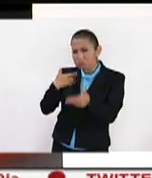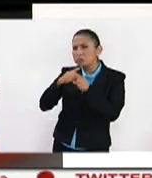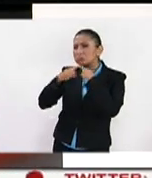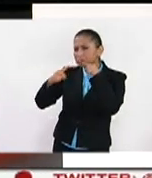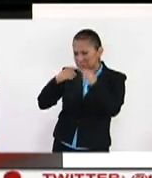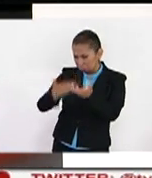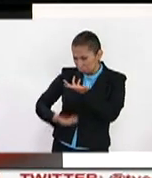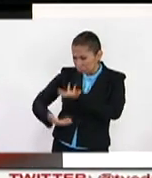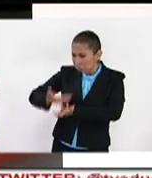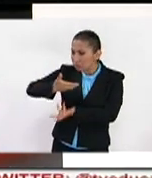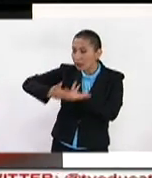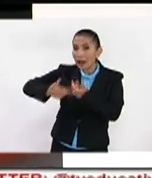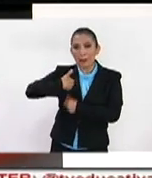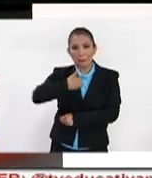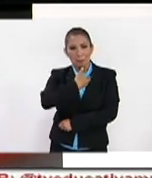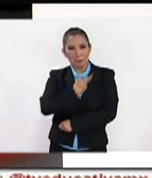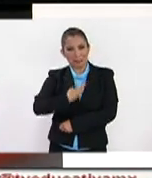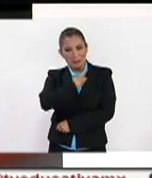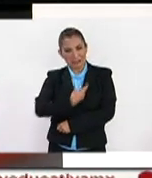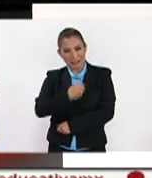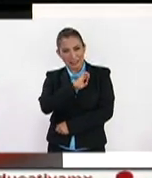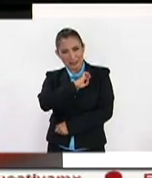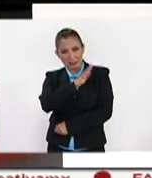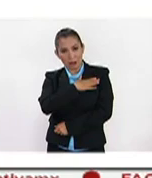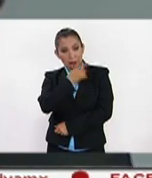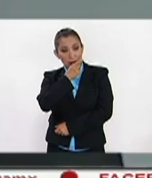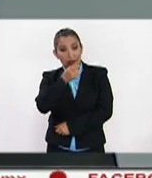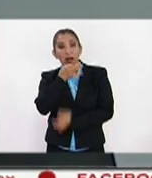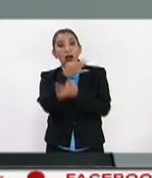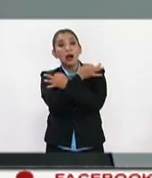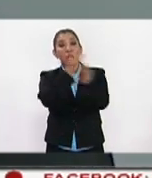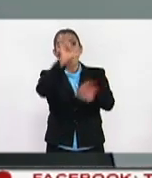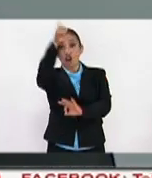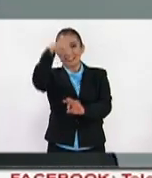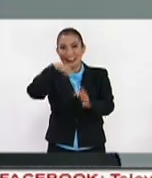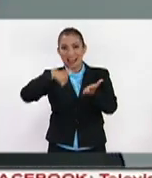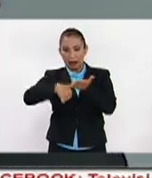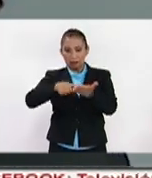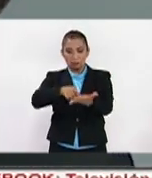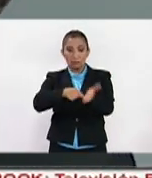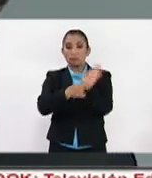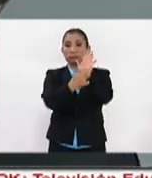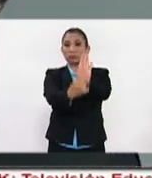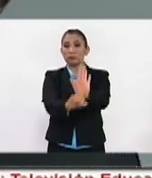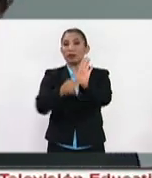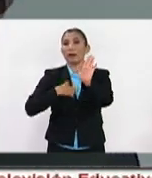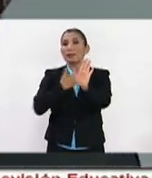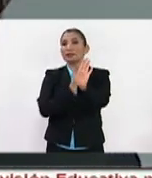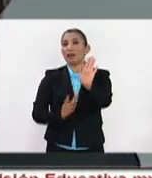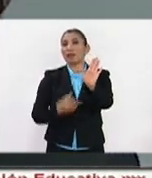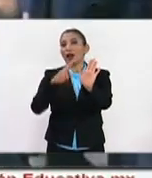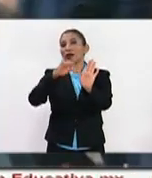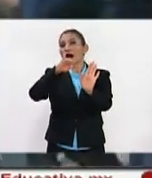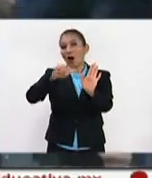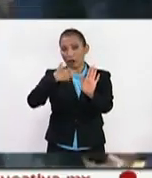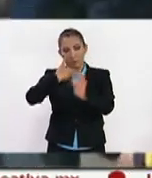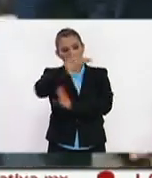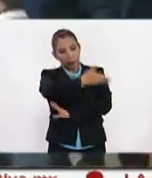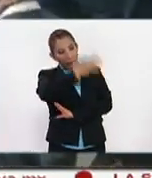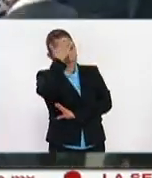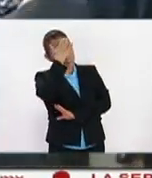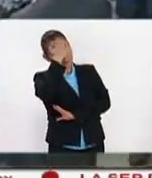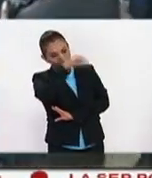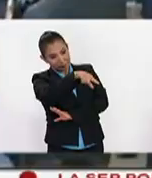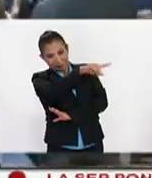Ante esta situación, la vicepresidenta de España, Soraya Sáenz, dio a conocer otra carta en la que el presidente Mariano Rajoy le vuelve a pedir al líder